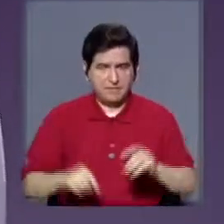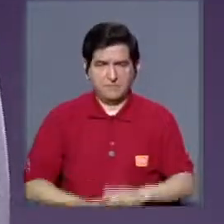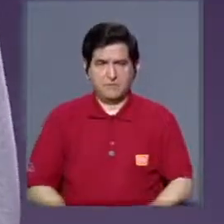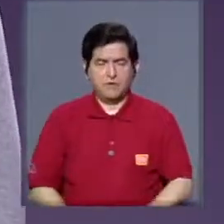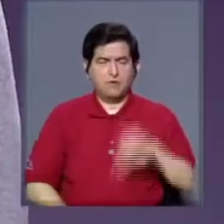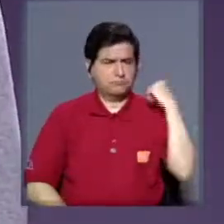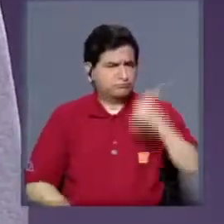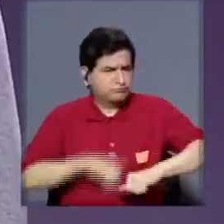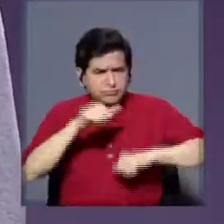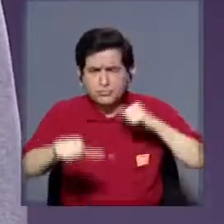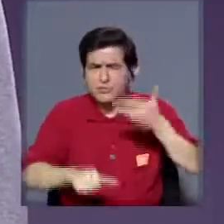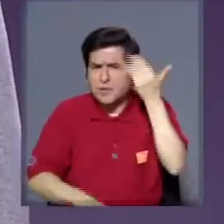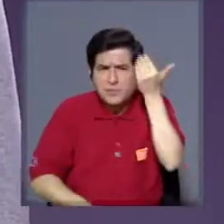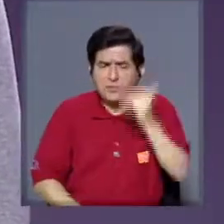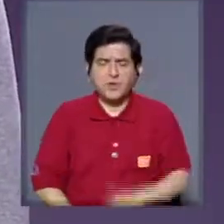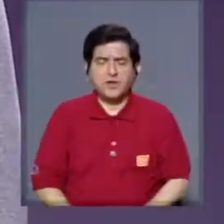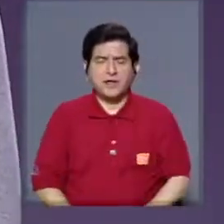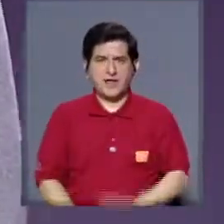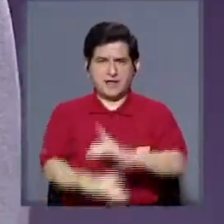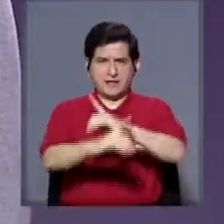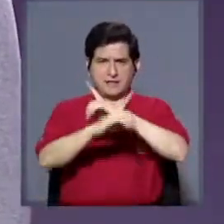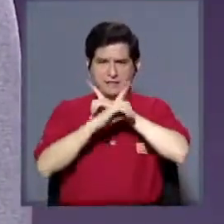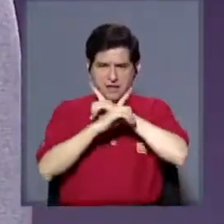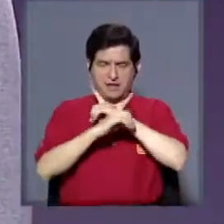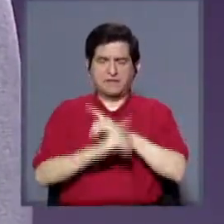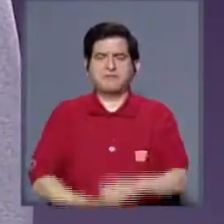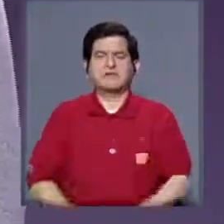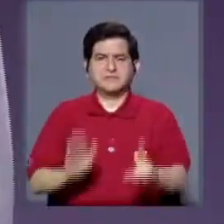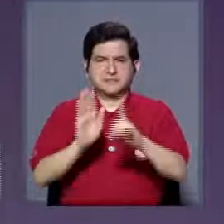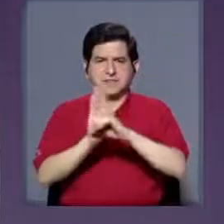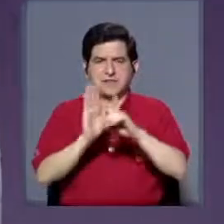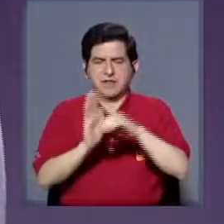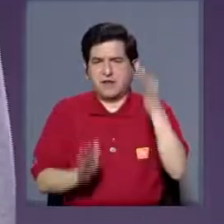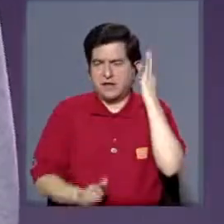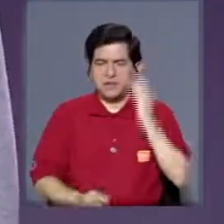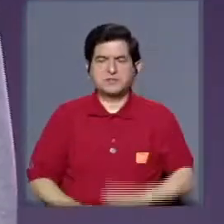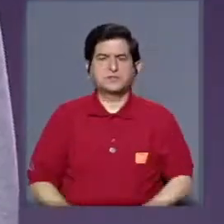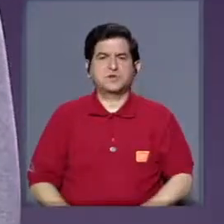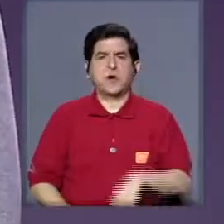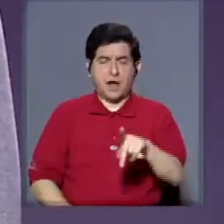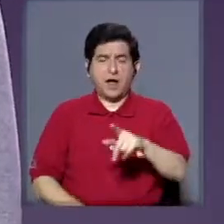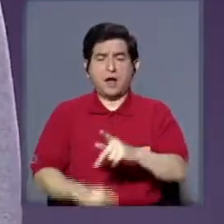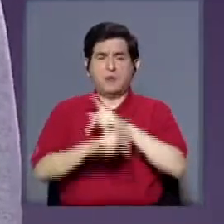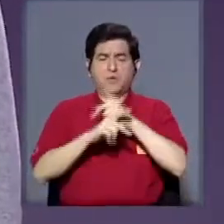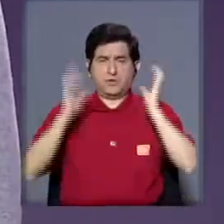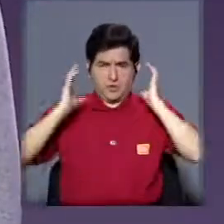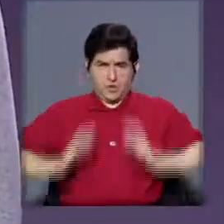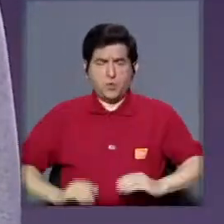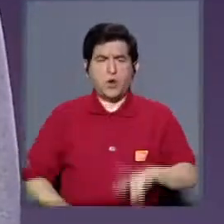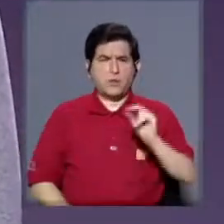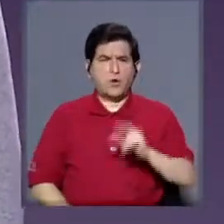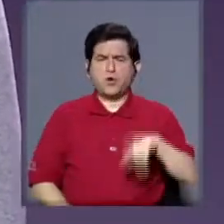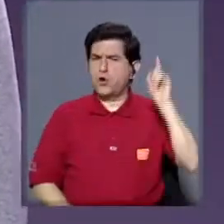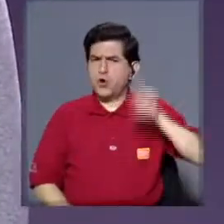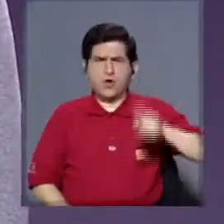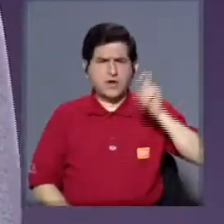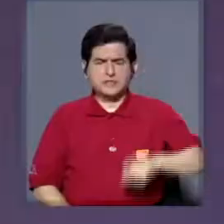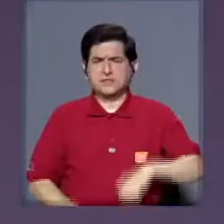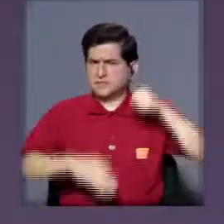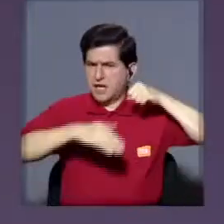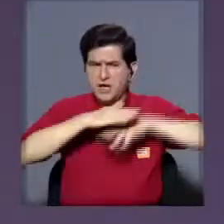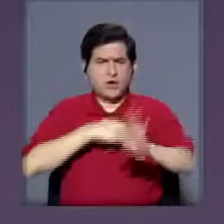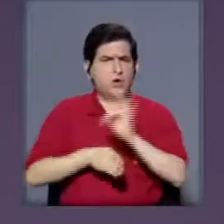la lucha es por defender el derecho a las mujeres a decidir sobre sus cuerpos no están obligadas a apegarse a un aborto terapéutico nunca